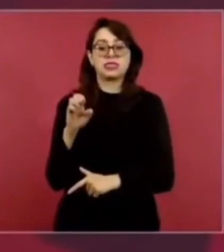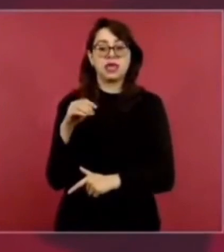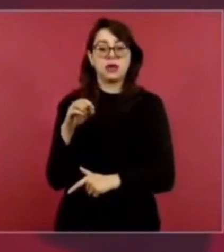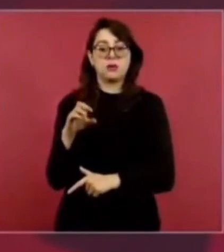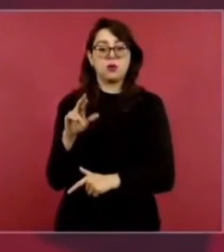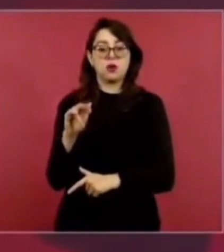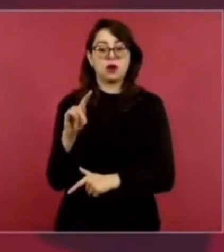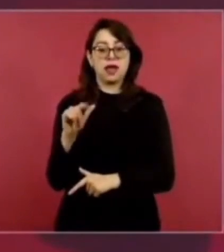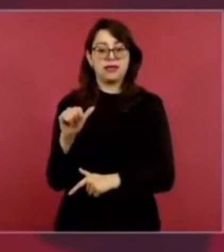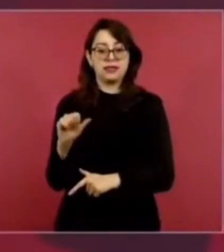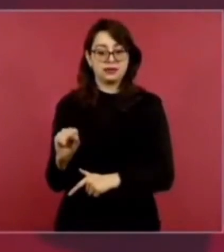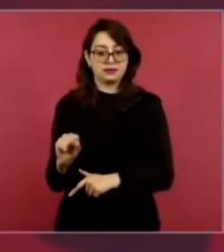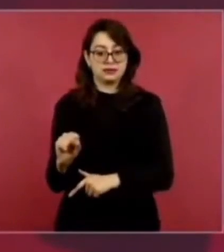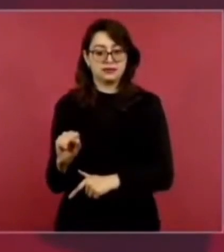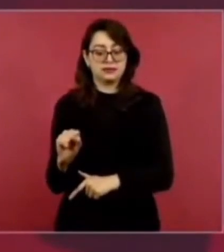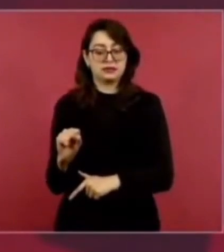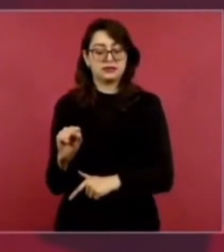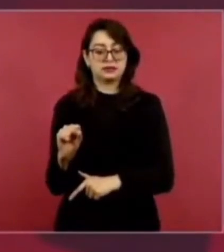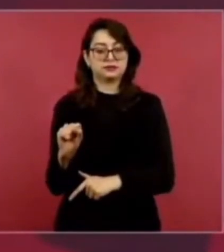gobernantes